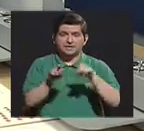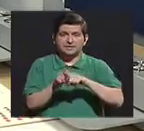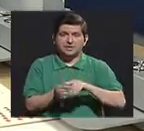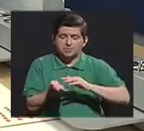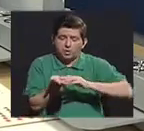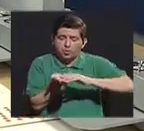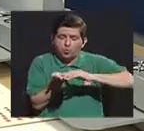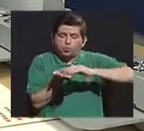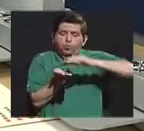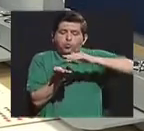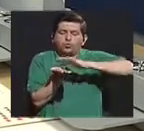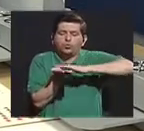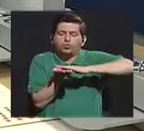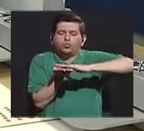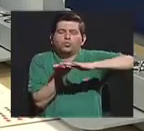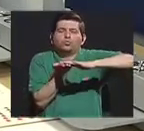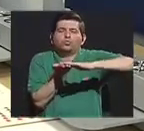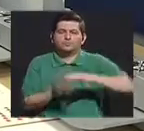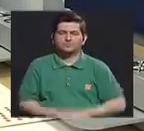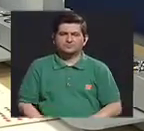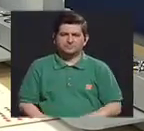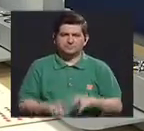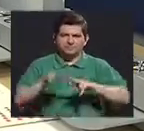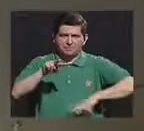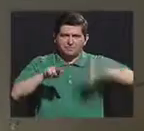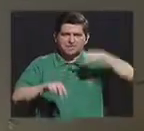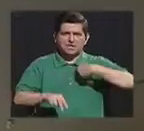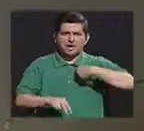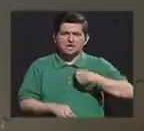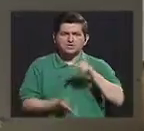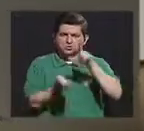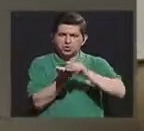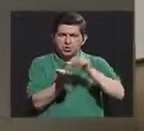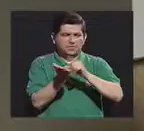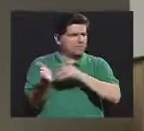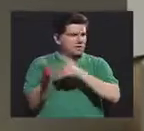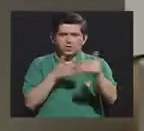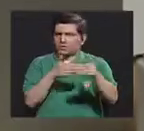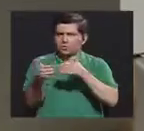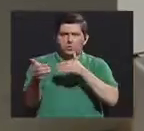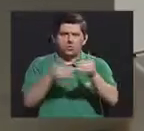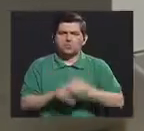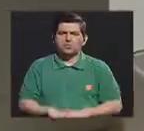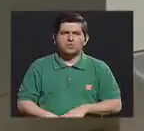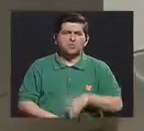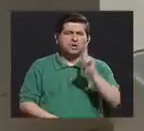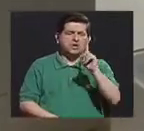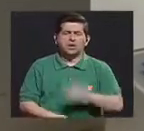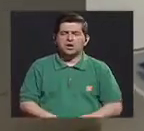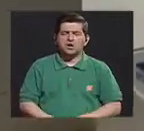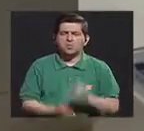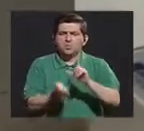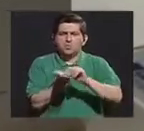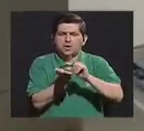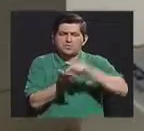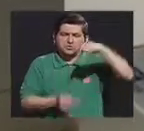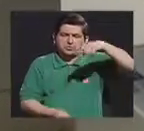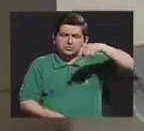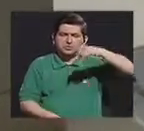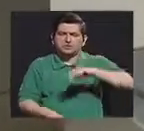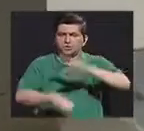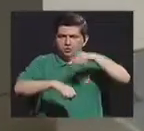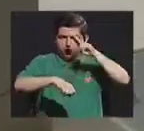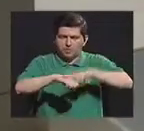relieve la ventaja es que yo puedo imprimir en cualquier impresora de tinta